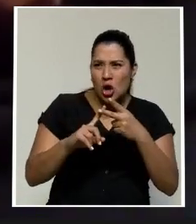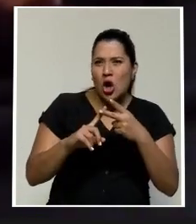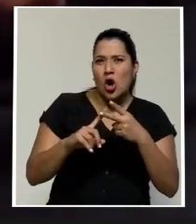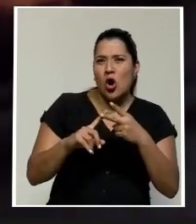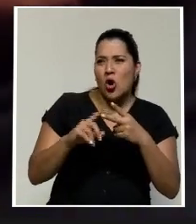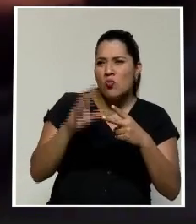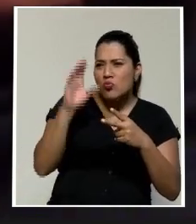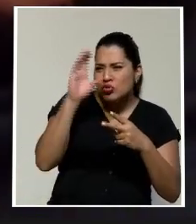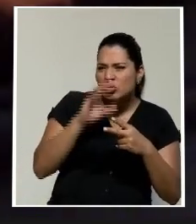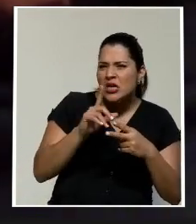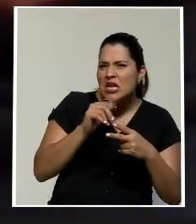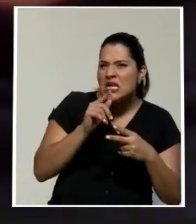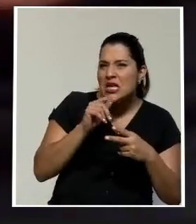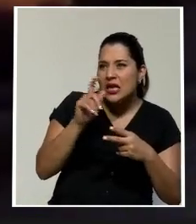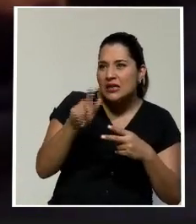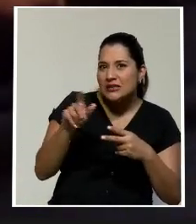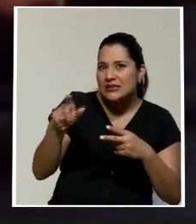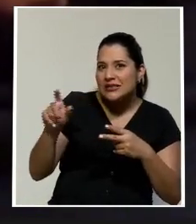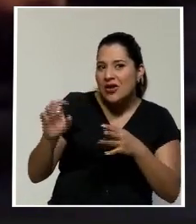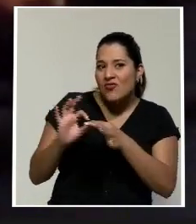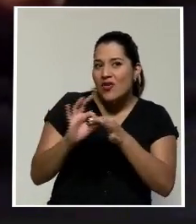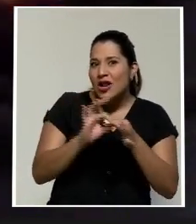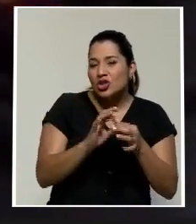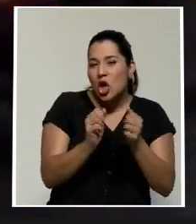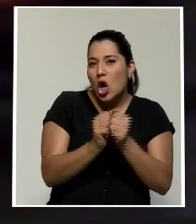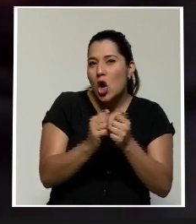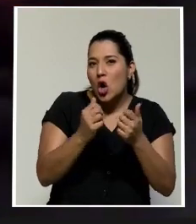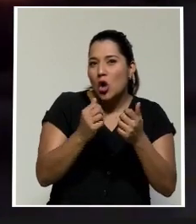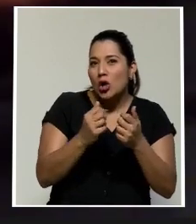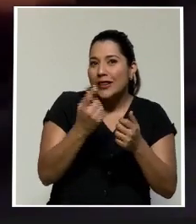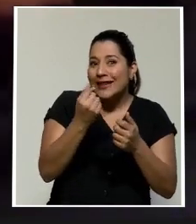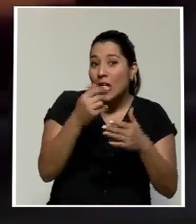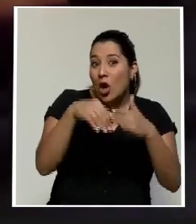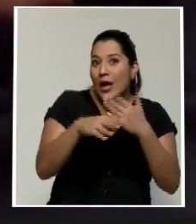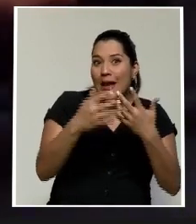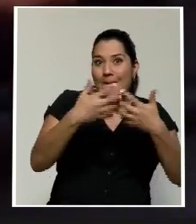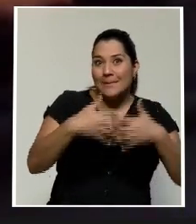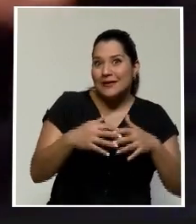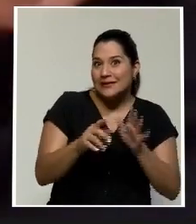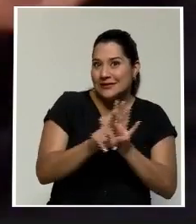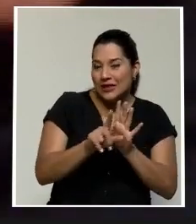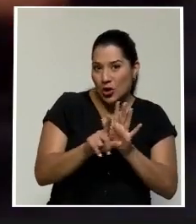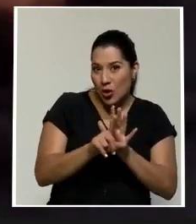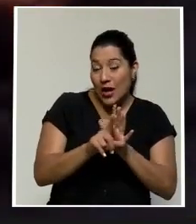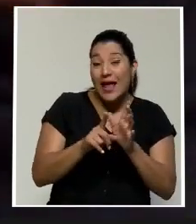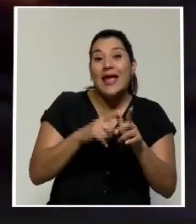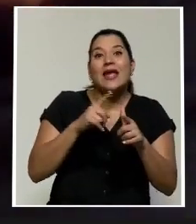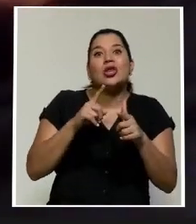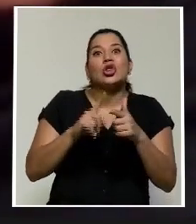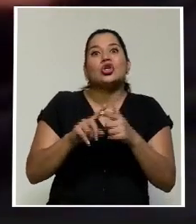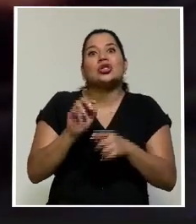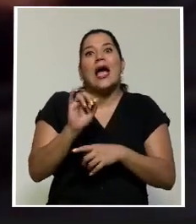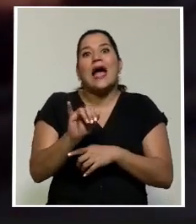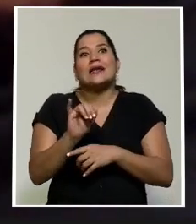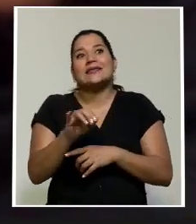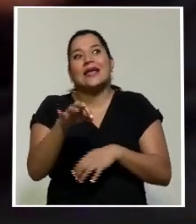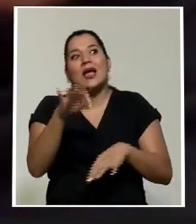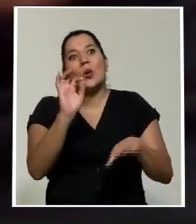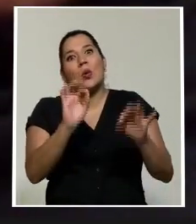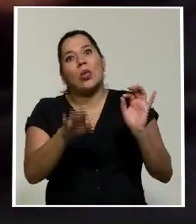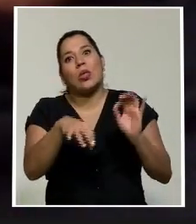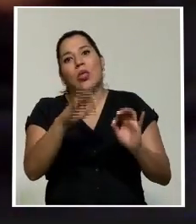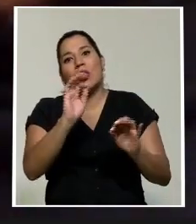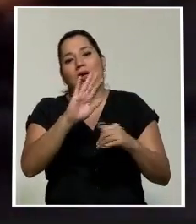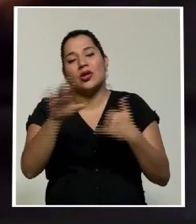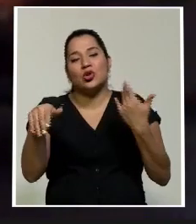con responsabilidad empresarial o política de sus países, y así fue como se encontró la cantidad de información